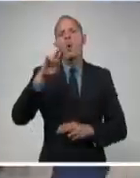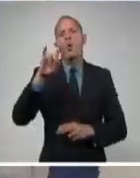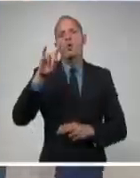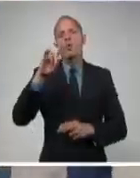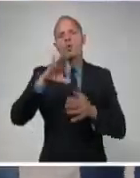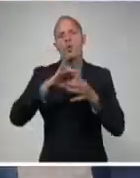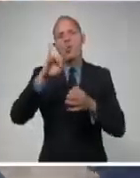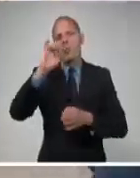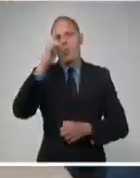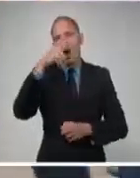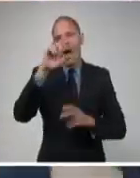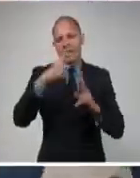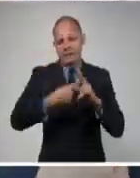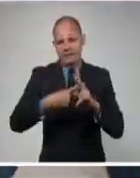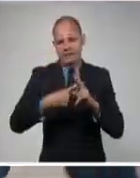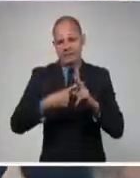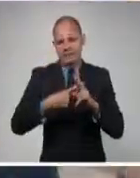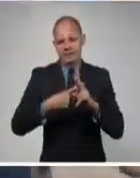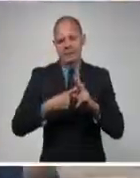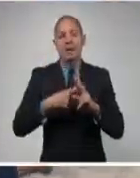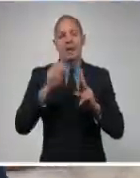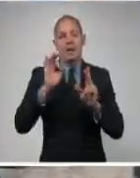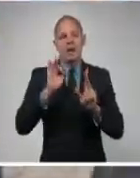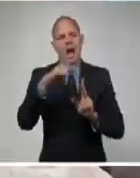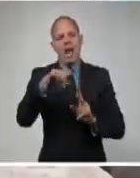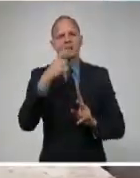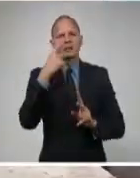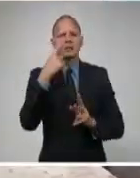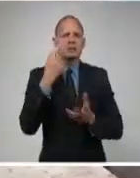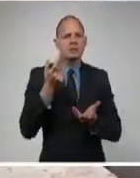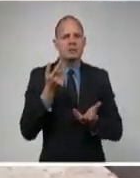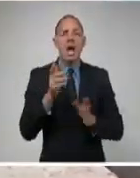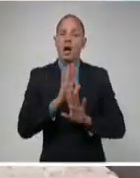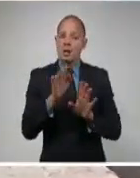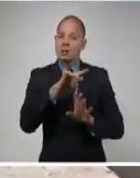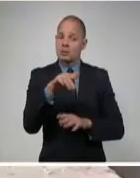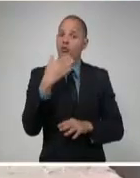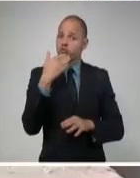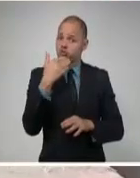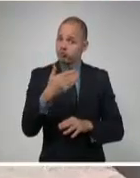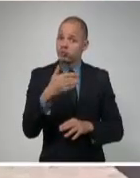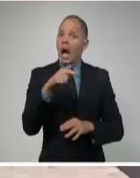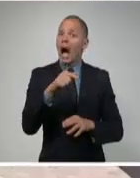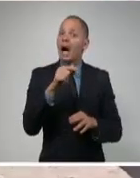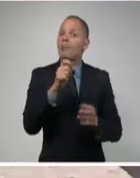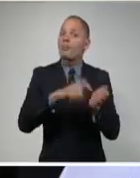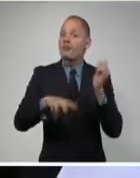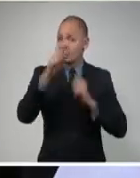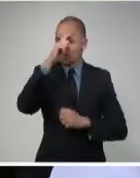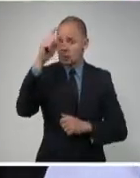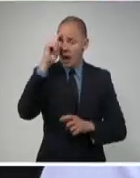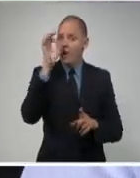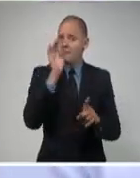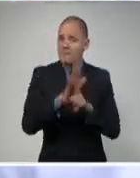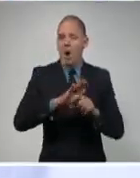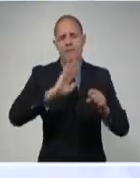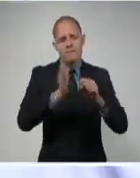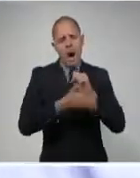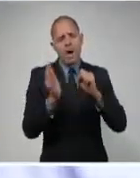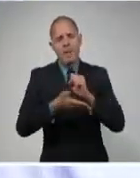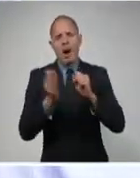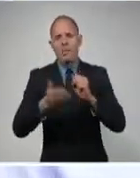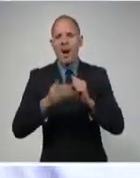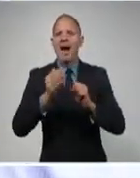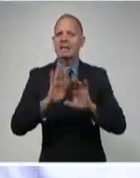presidente de la República de Cuba, Salvador Valdés Mesa, reconoció el buen comienzo de la zafra en Santi Spíritus e instó a realizar una